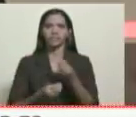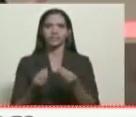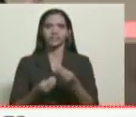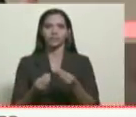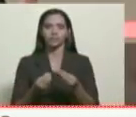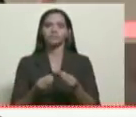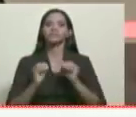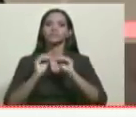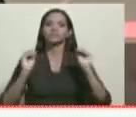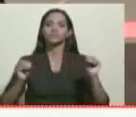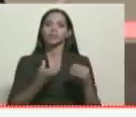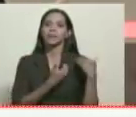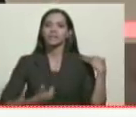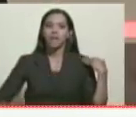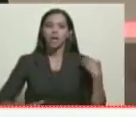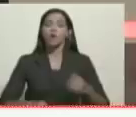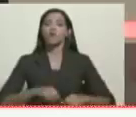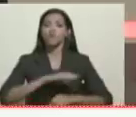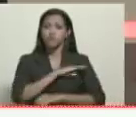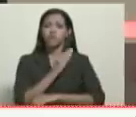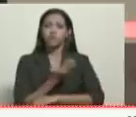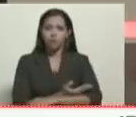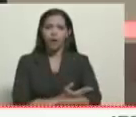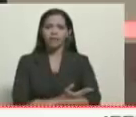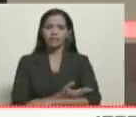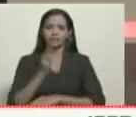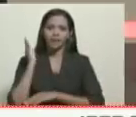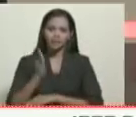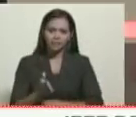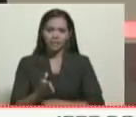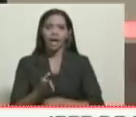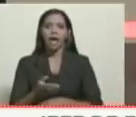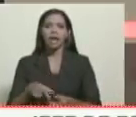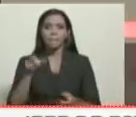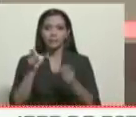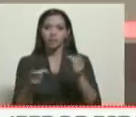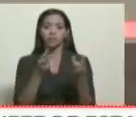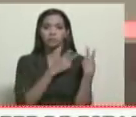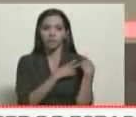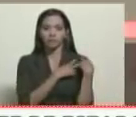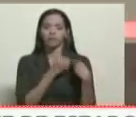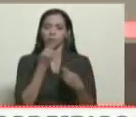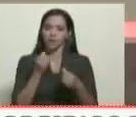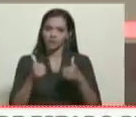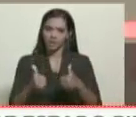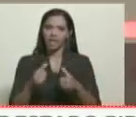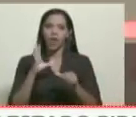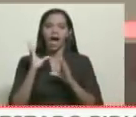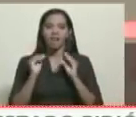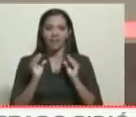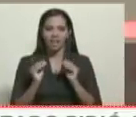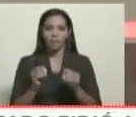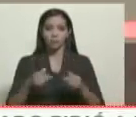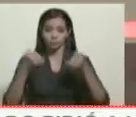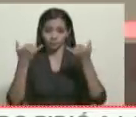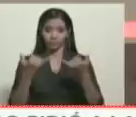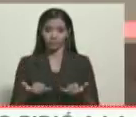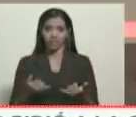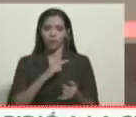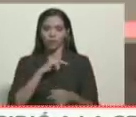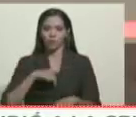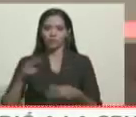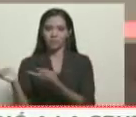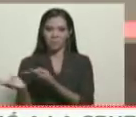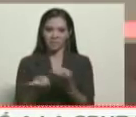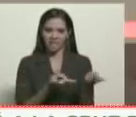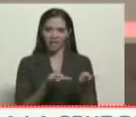presidencial de fuertes y contundentes acciones para castigar a los responsables? Pues bien, esto lo hablaremos en vivo y en directo con nuestro invitado